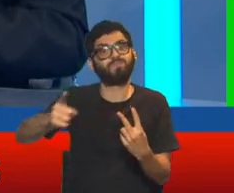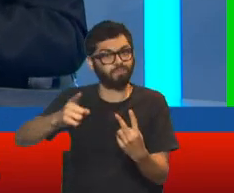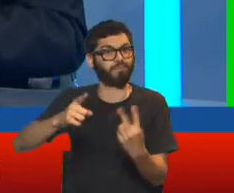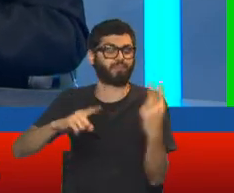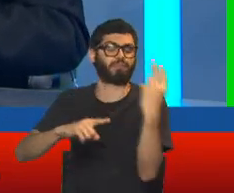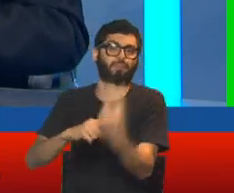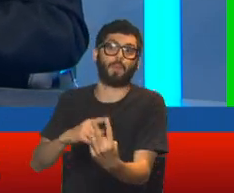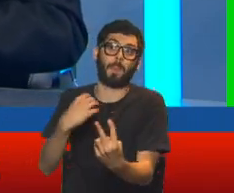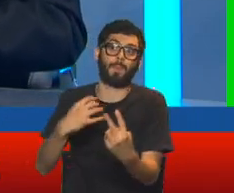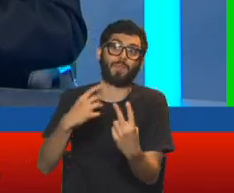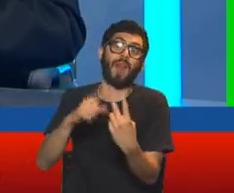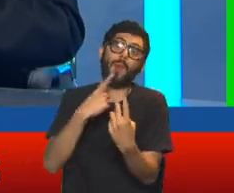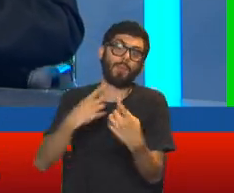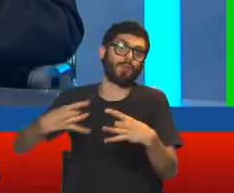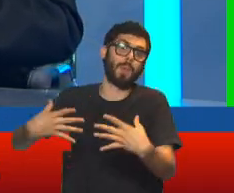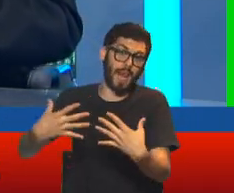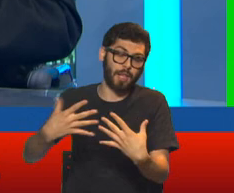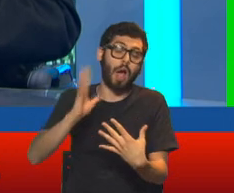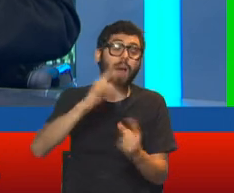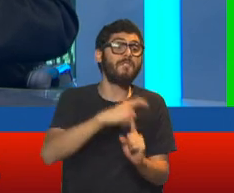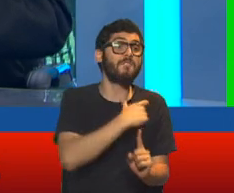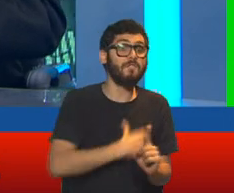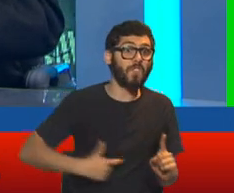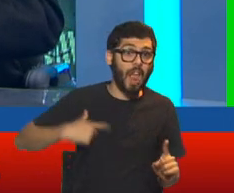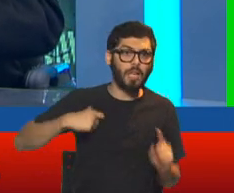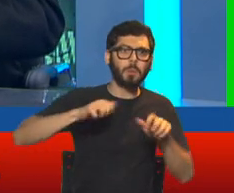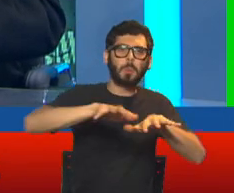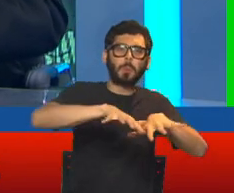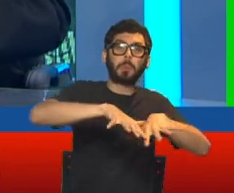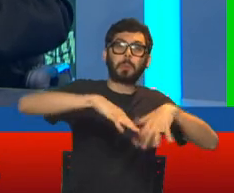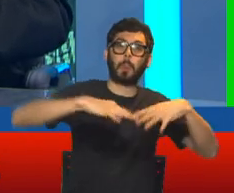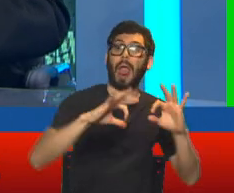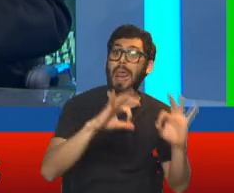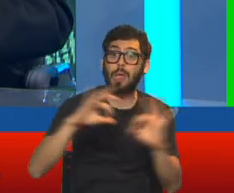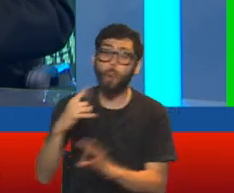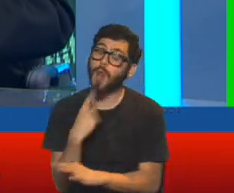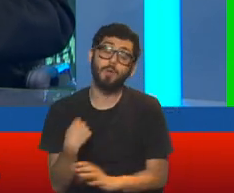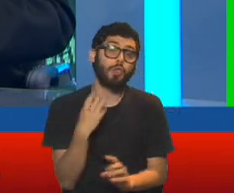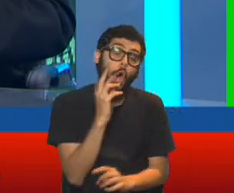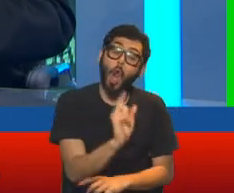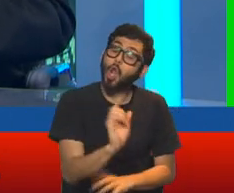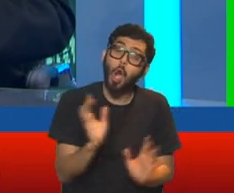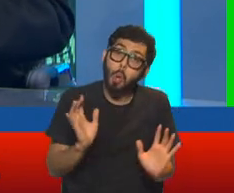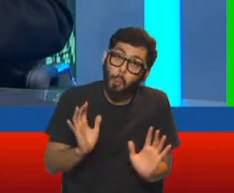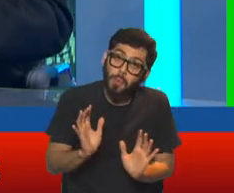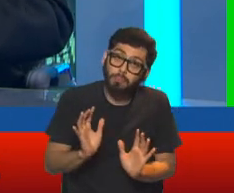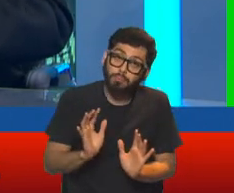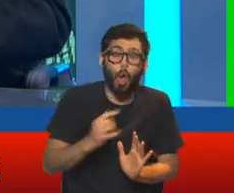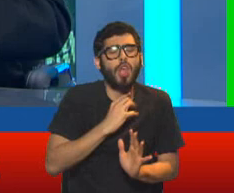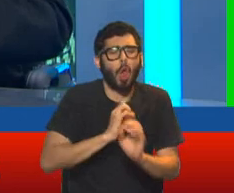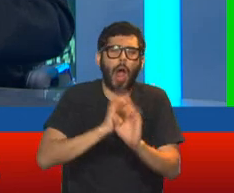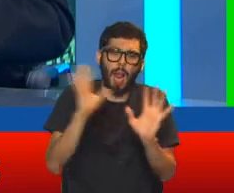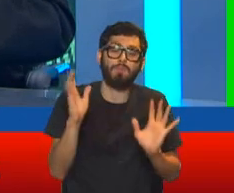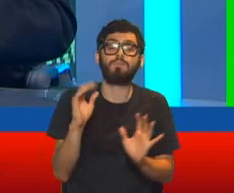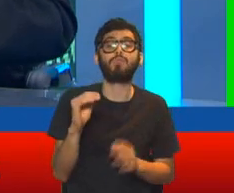vi en Vélez tanto público como en River. Quiero decirlo porque no me pareció lo